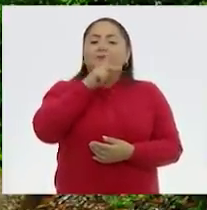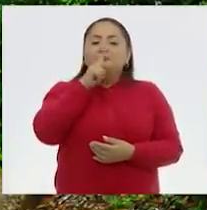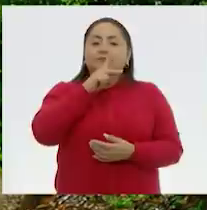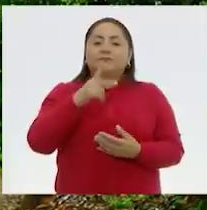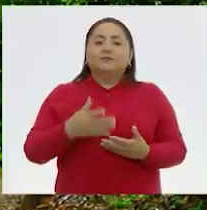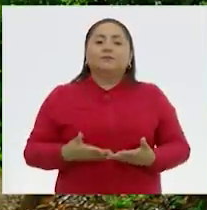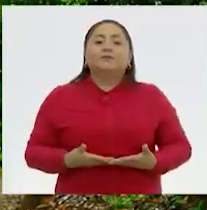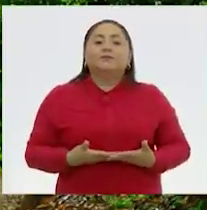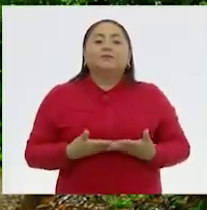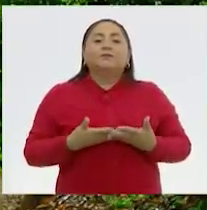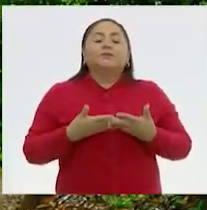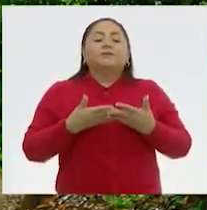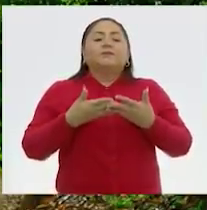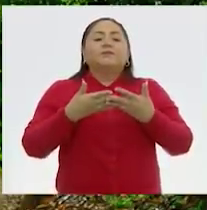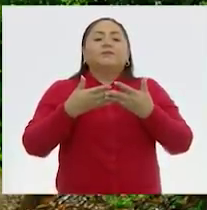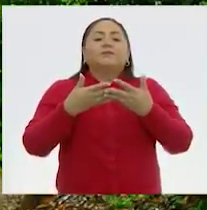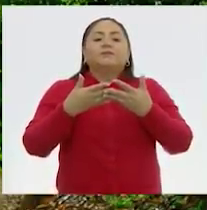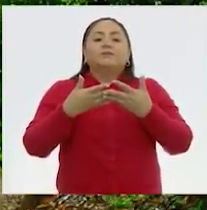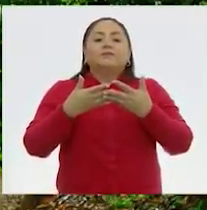respiramos.